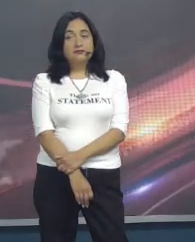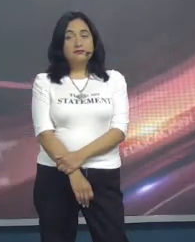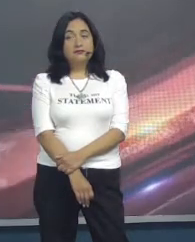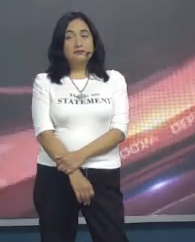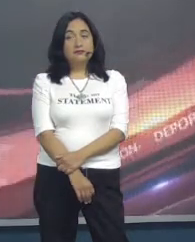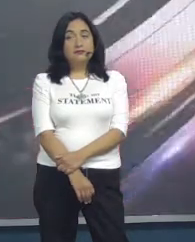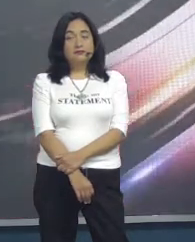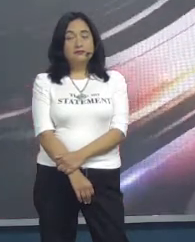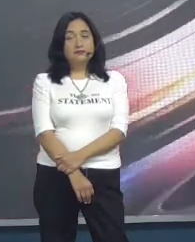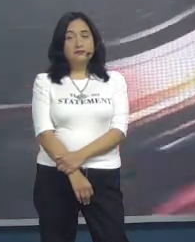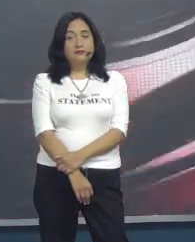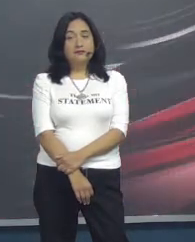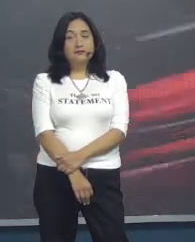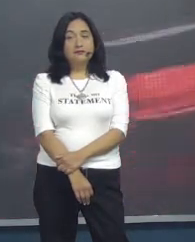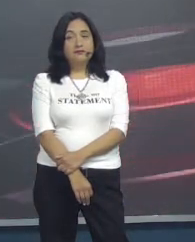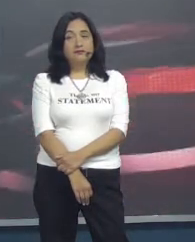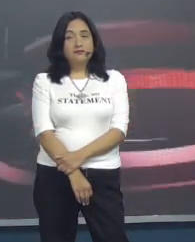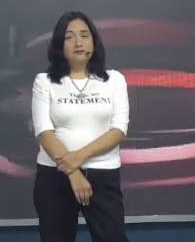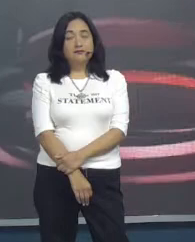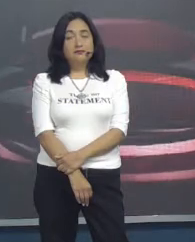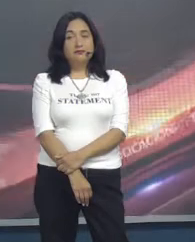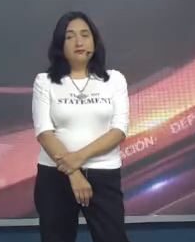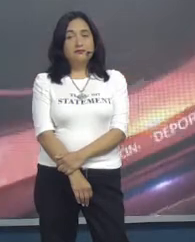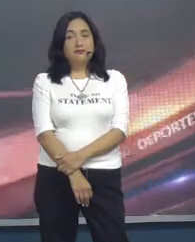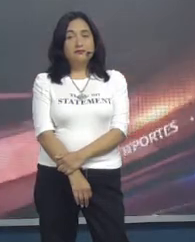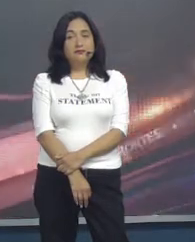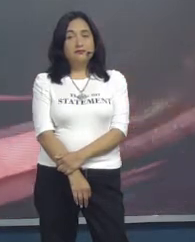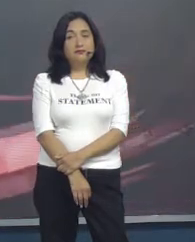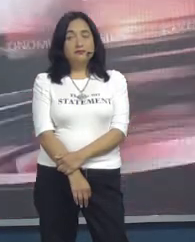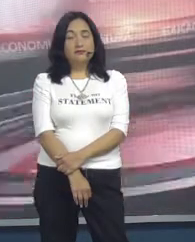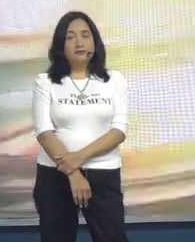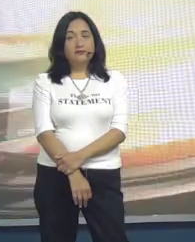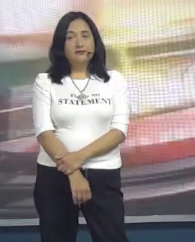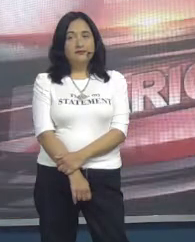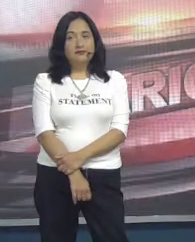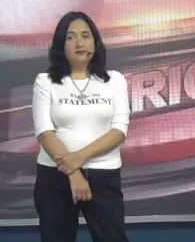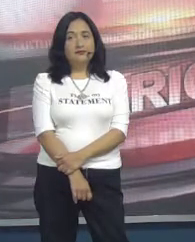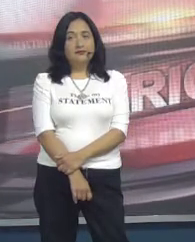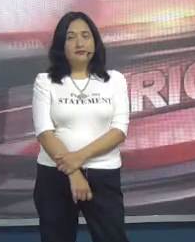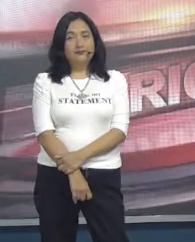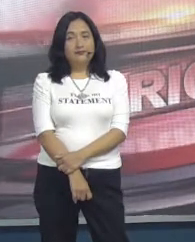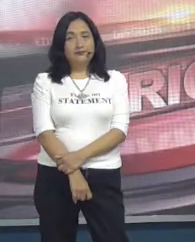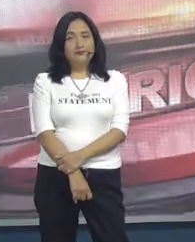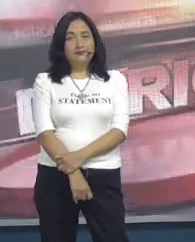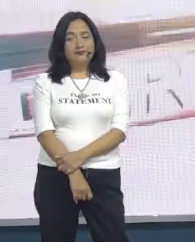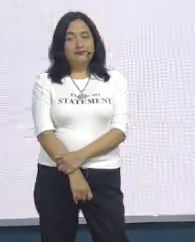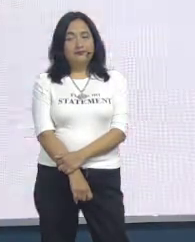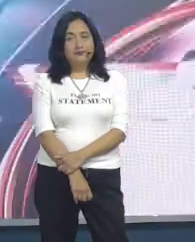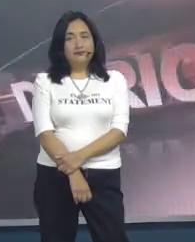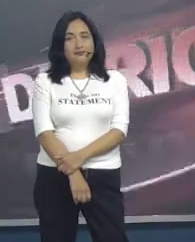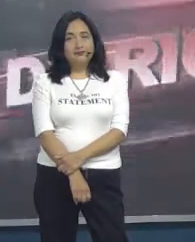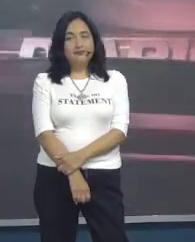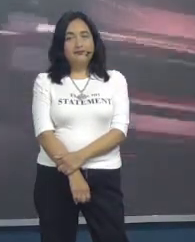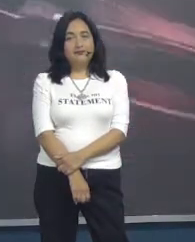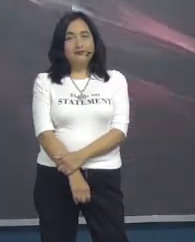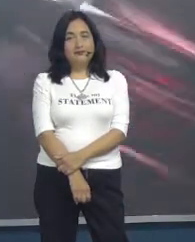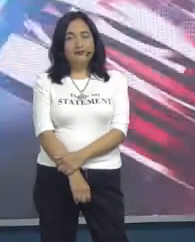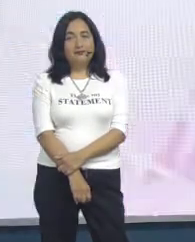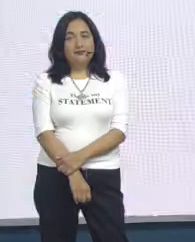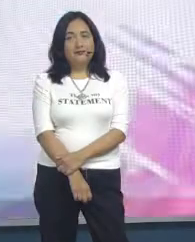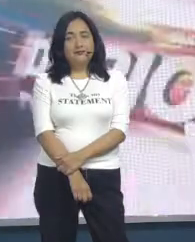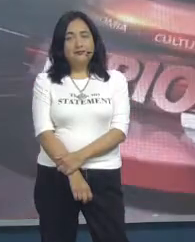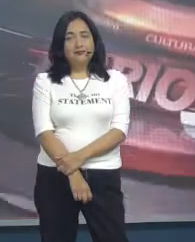ese reempadronamiento para poder hacer el sorteo y de ahí poder analizar a los adjudicatarios que han